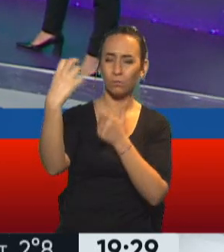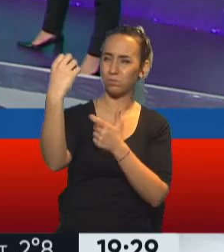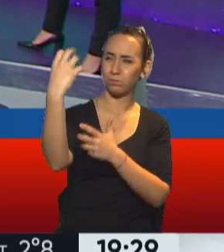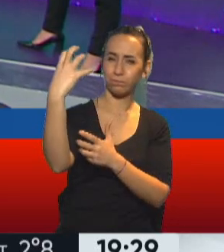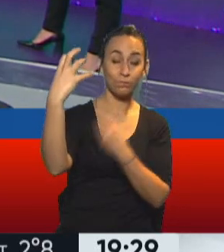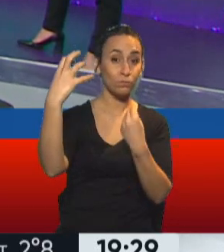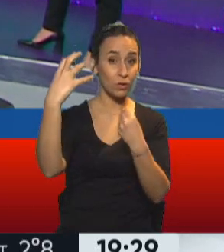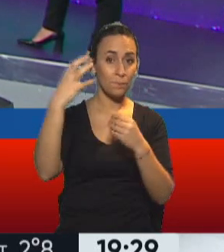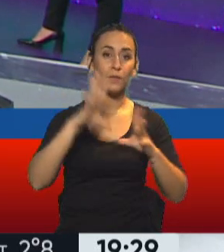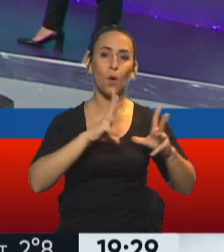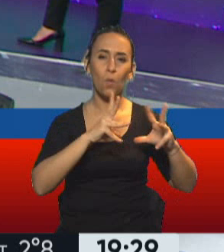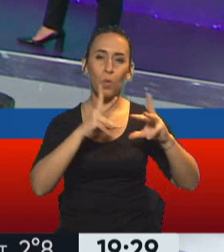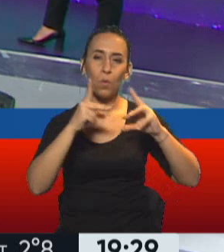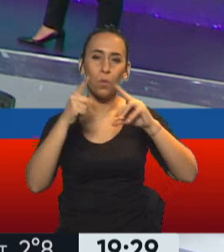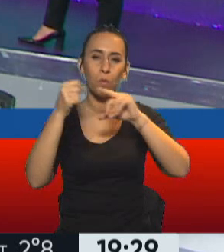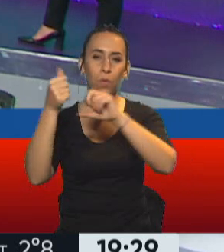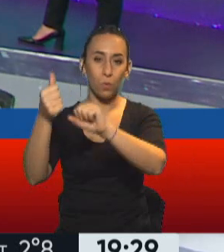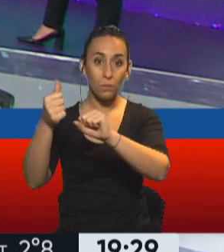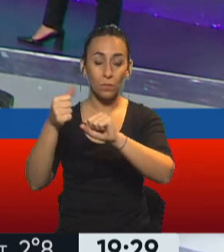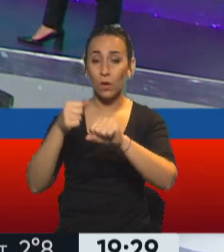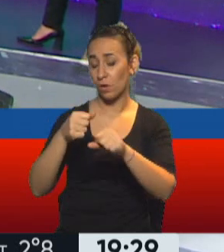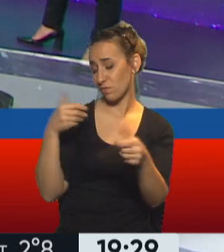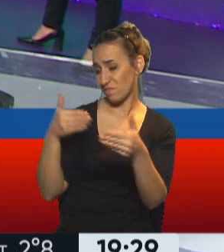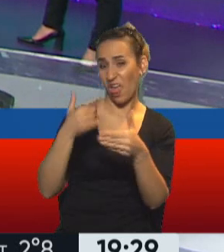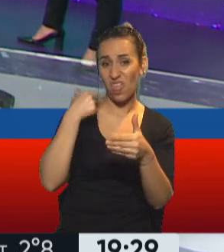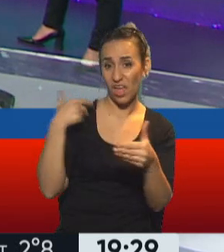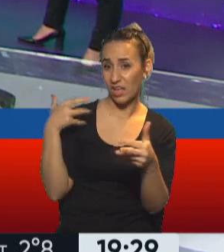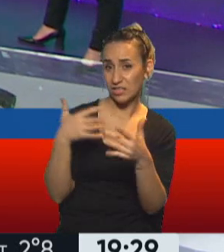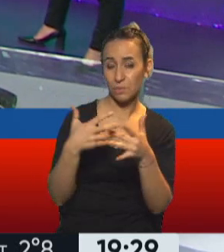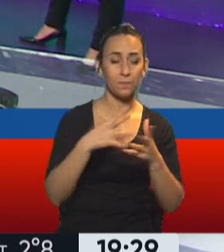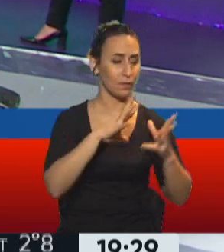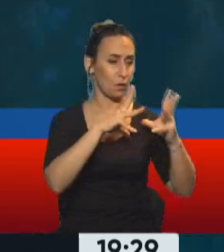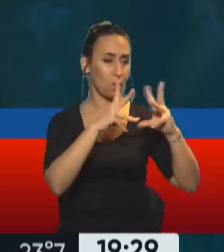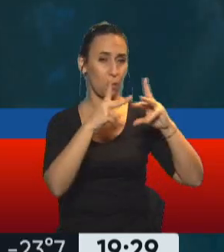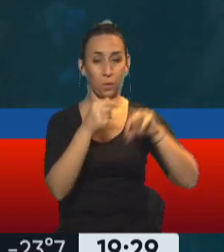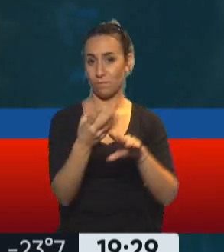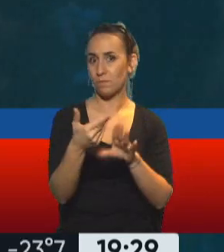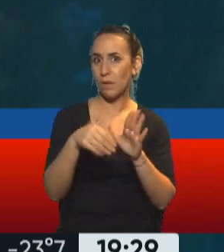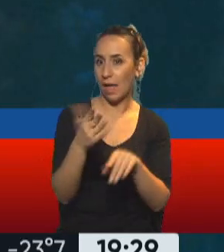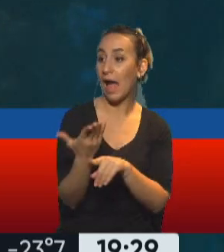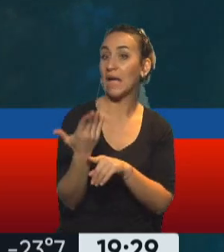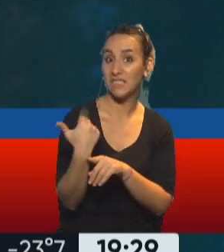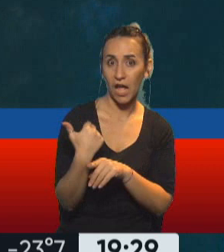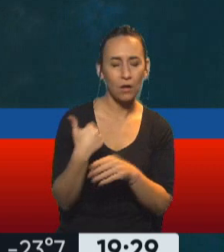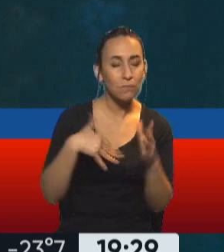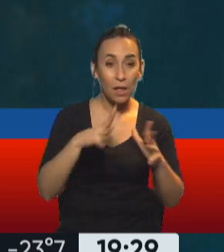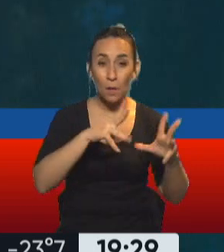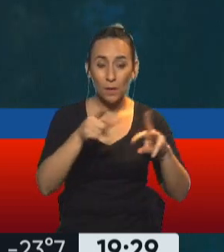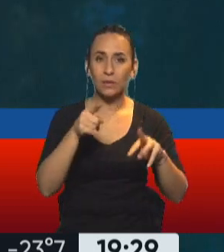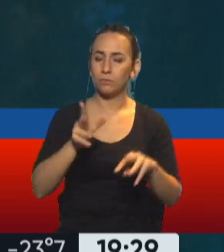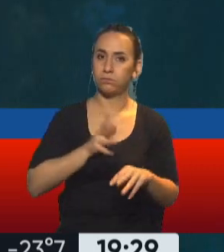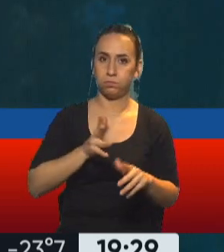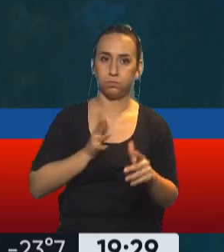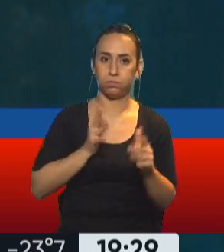el humo que llegó a esa ciudad en los últimos días, sobre todo en el día de ayer. Y esto es impactante, porque